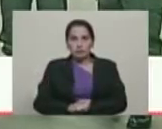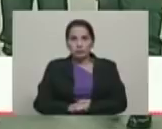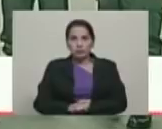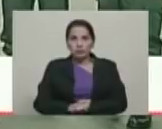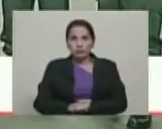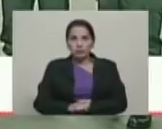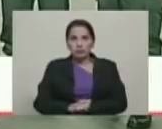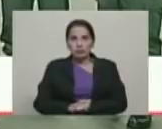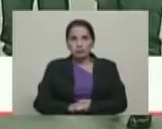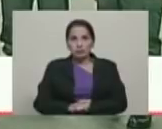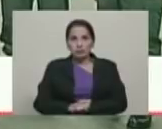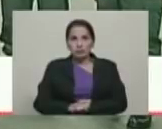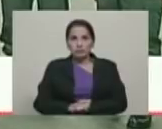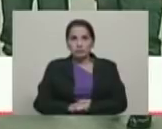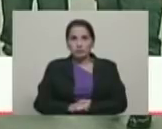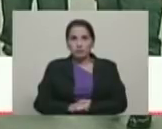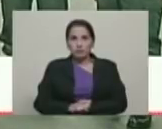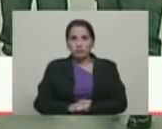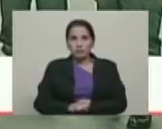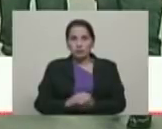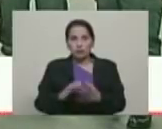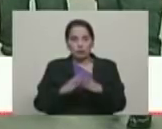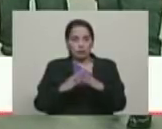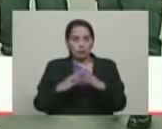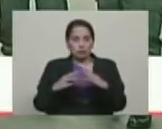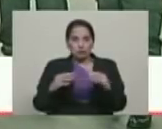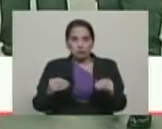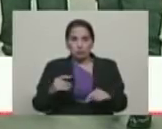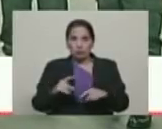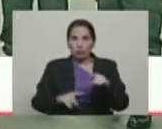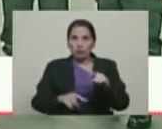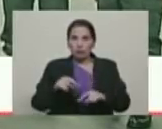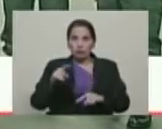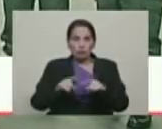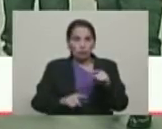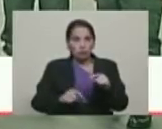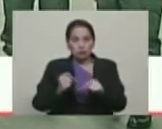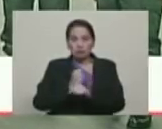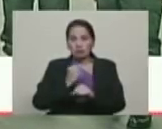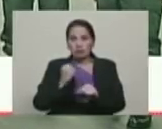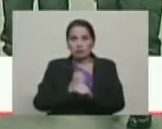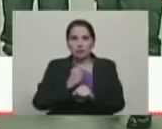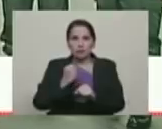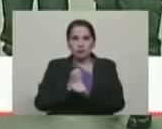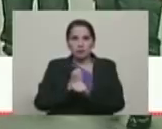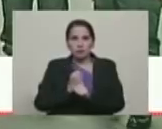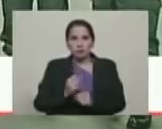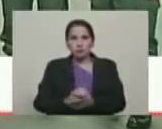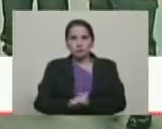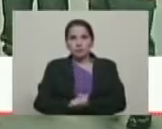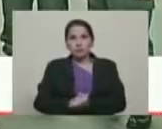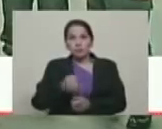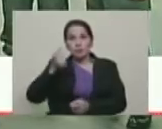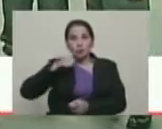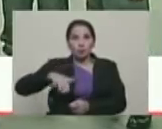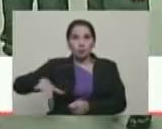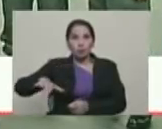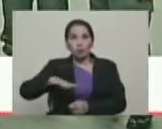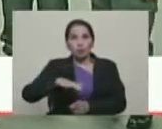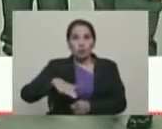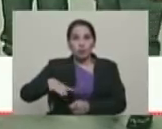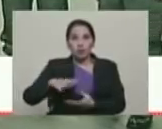de todas las dimensiones, de todas las ramas de nuestro trabajo. El poder con el pueblo, por eso es tan